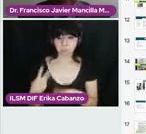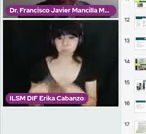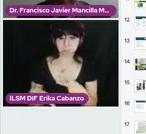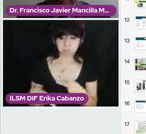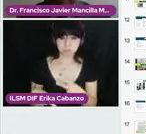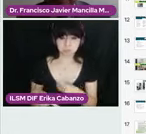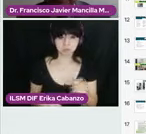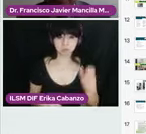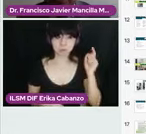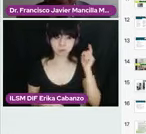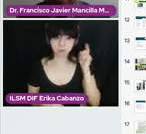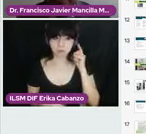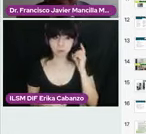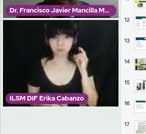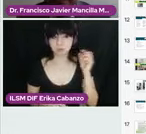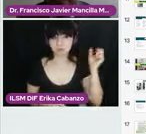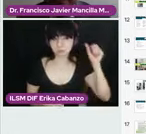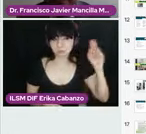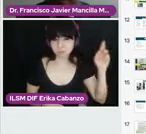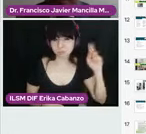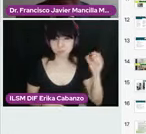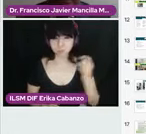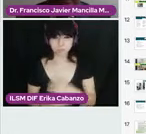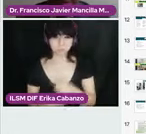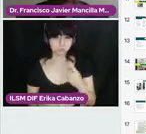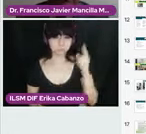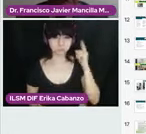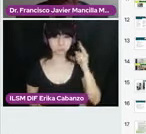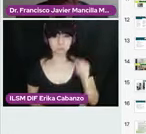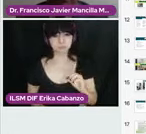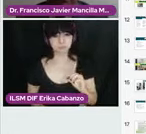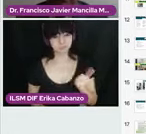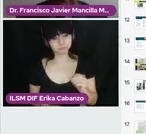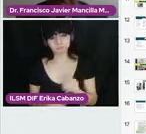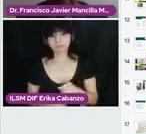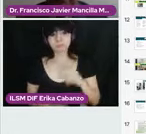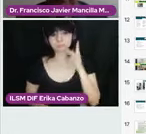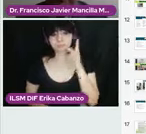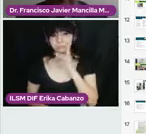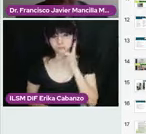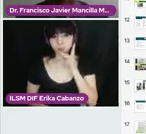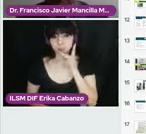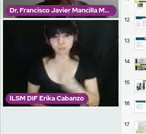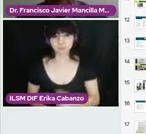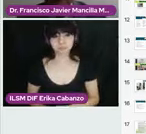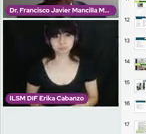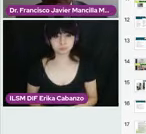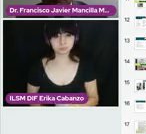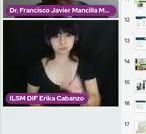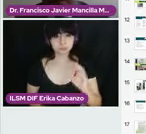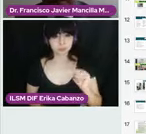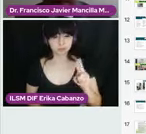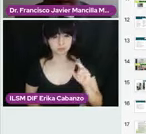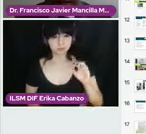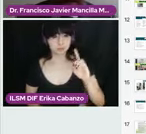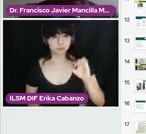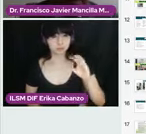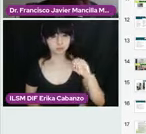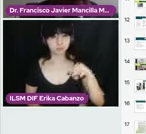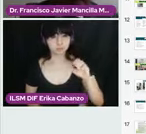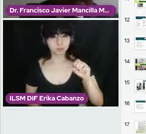muy importante, que es la audiometría de altas frecuencias. El rango auditivo va de los 125 a los 20.000